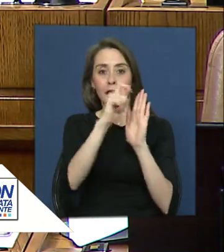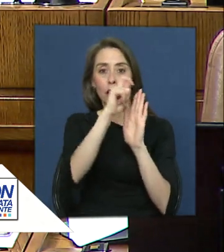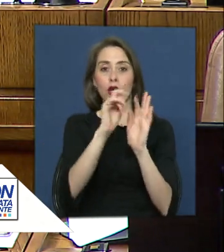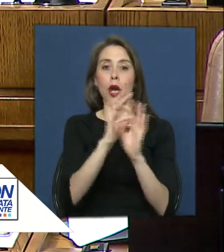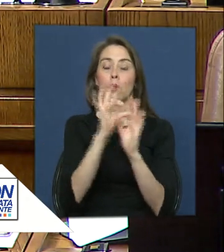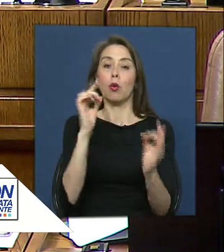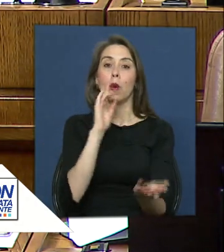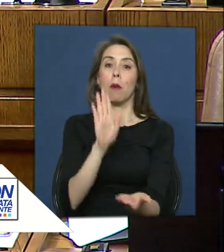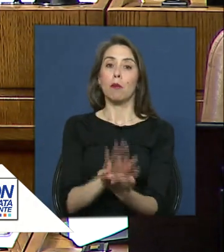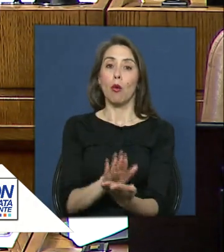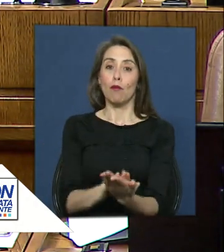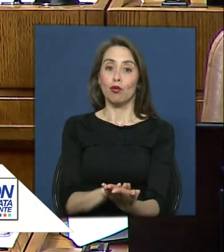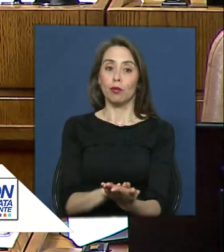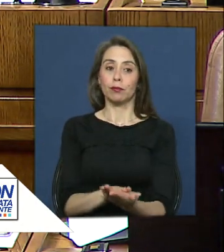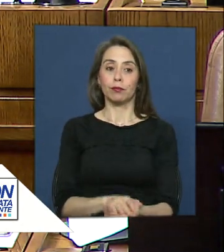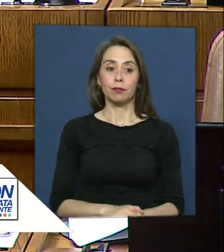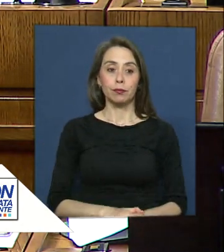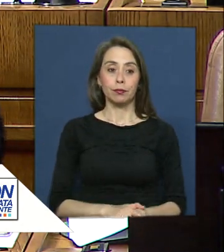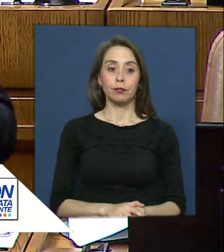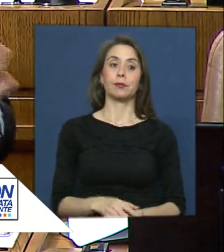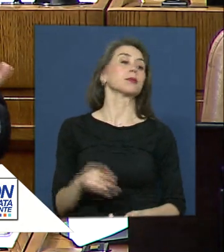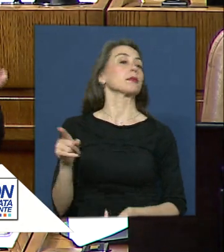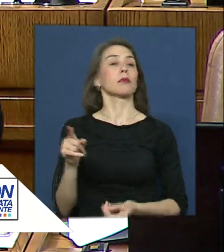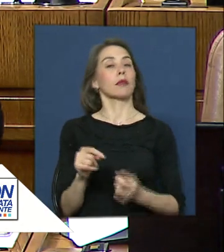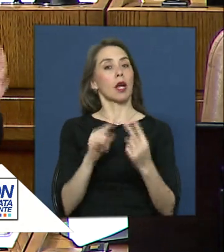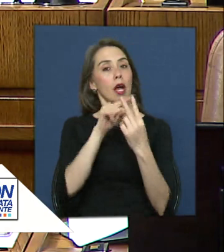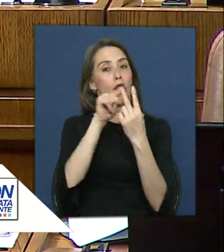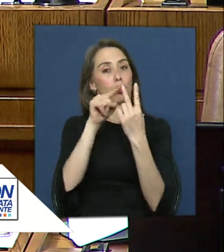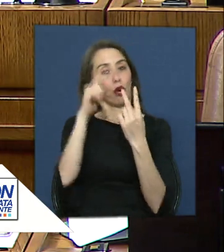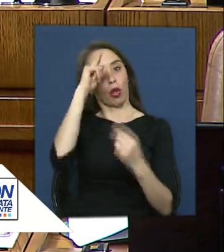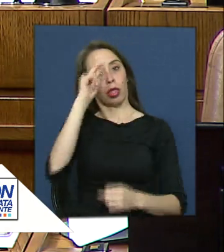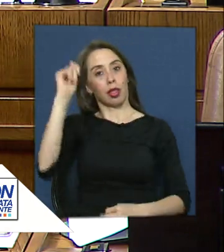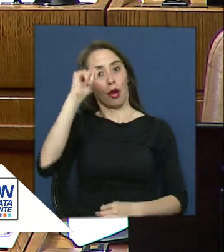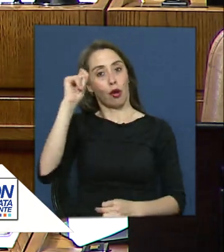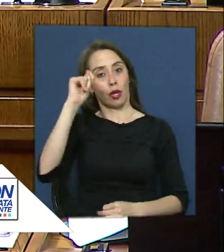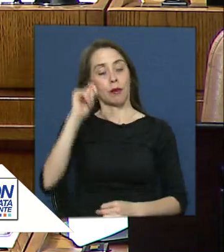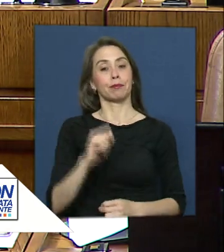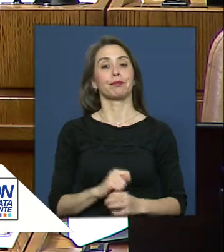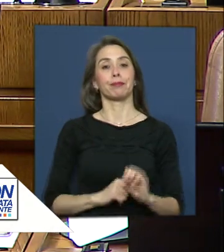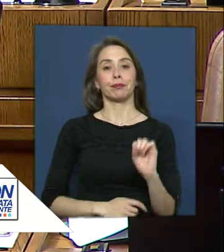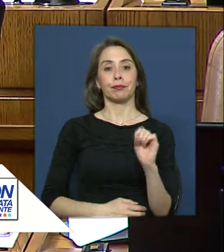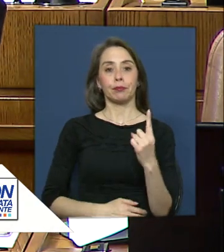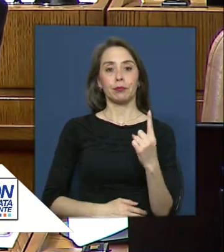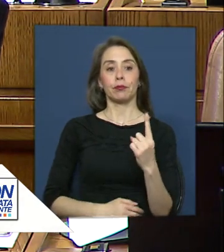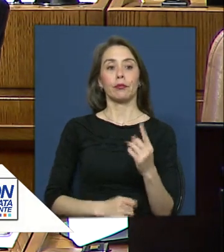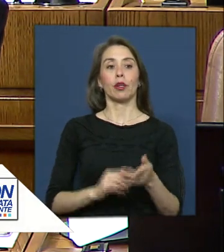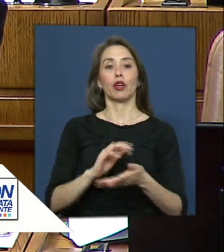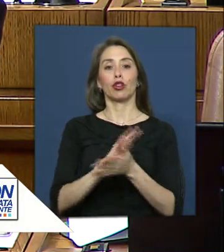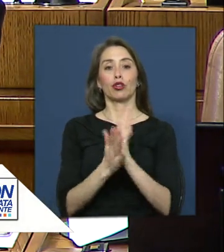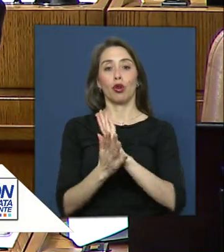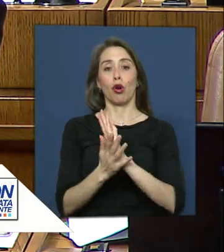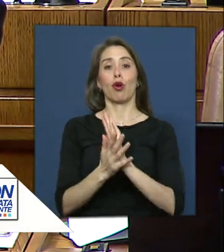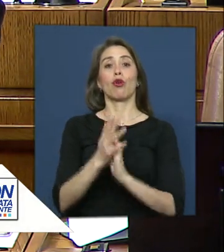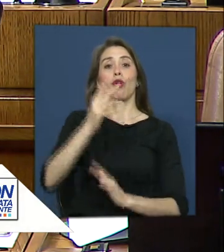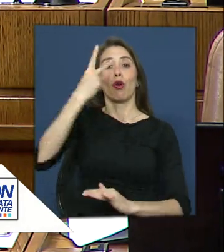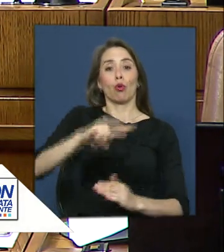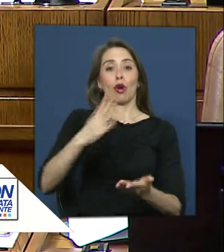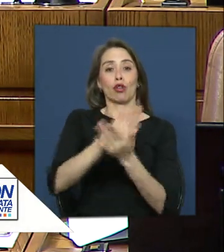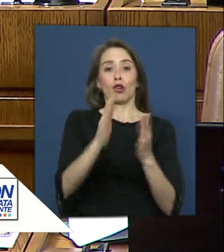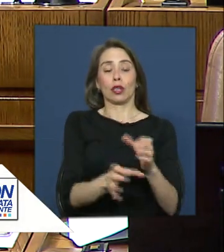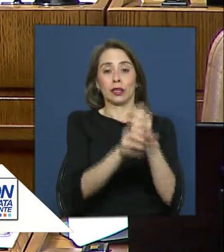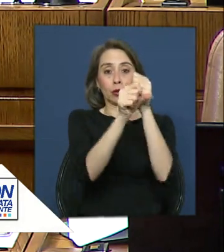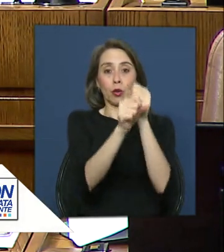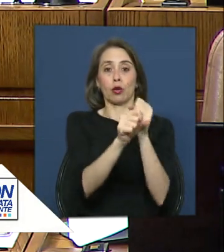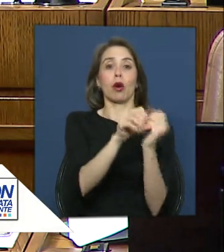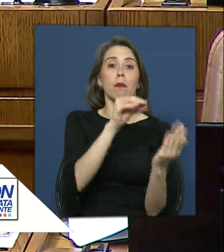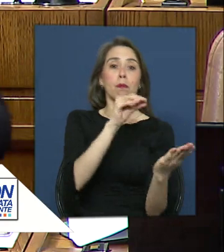probada. Esa hipótesis, o dos hipótesis. La primera era que todo aquel sostenedor que estaba constituido como